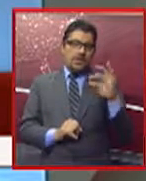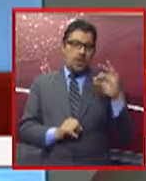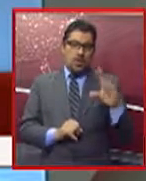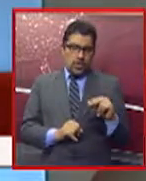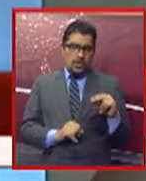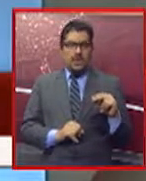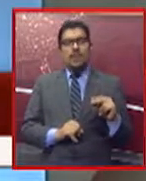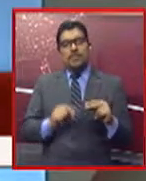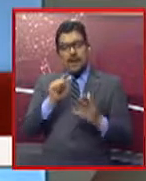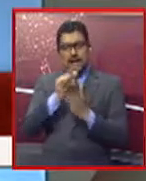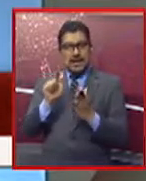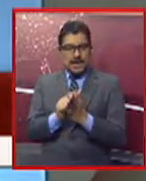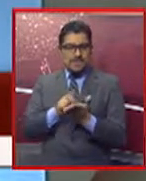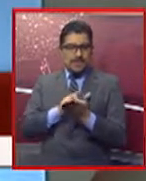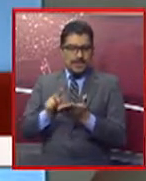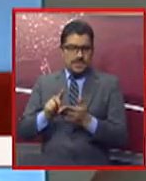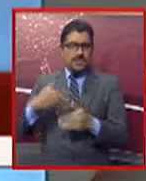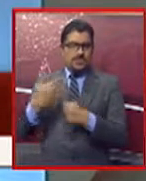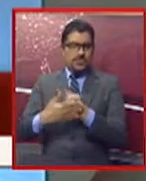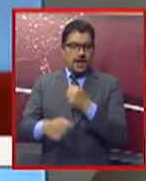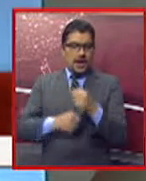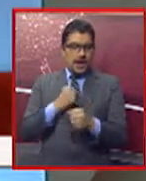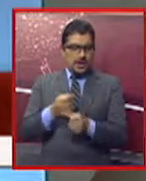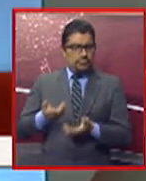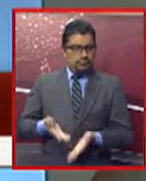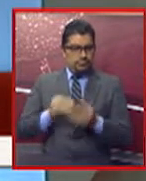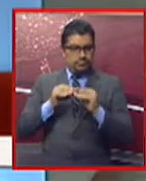Federal de Derechos, que habrá de aplicarse el siguiente año.